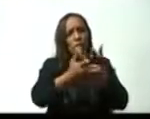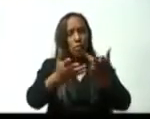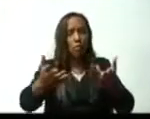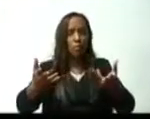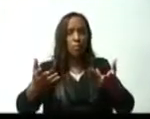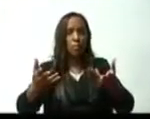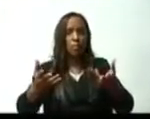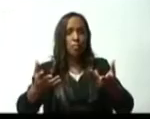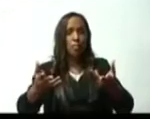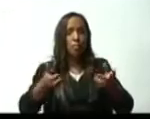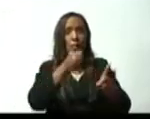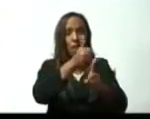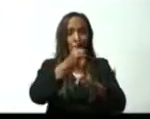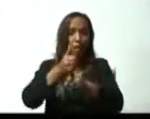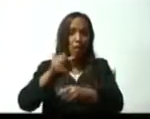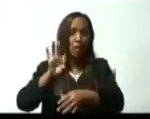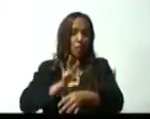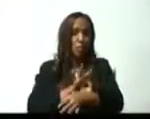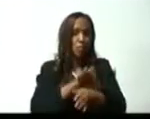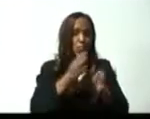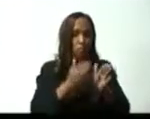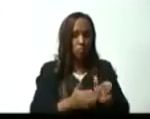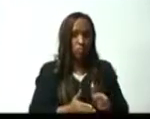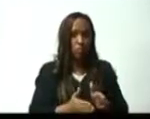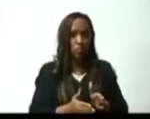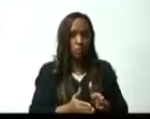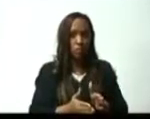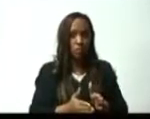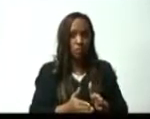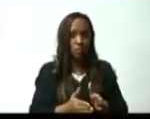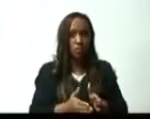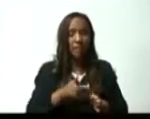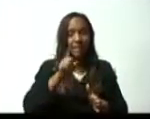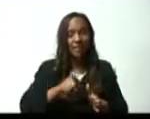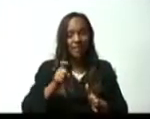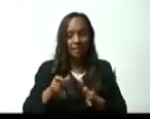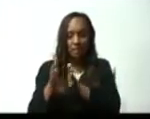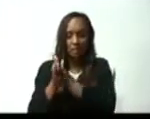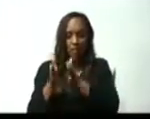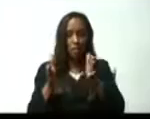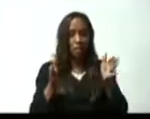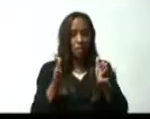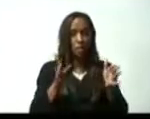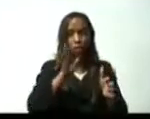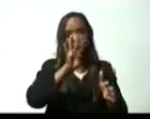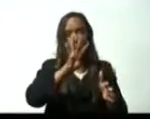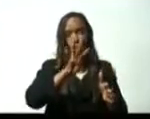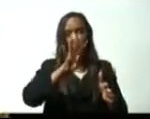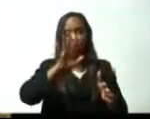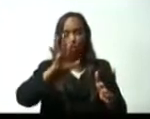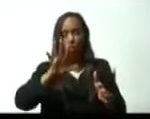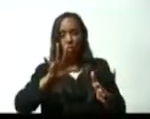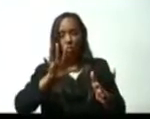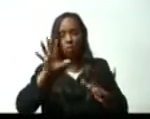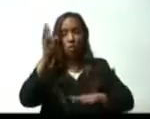emergencia. De que entiendo que si 45 días no dan para que esas provincias vuelvan a su